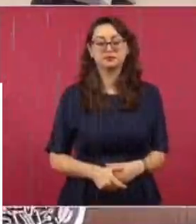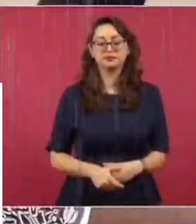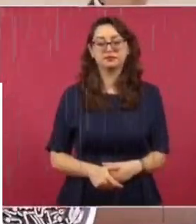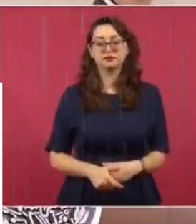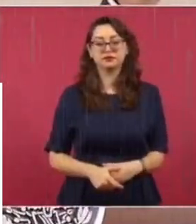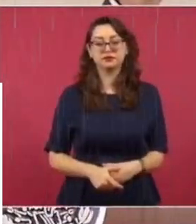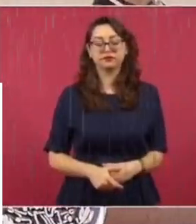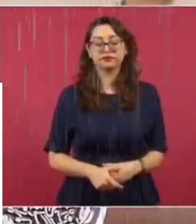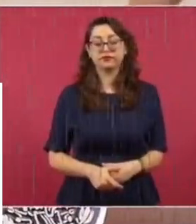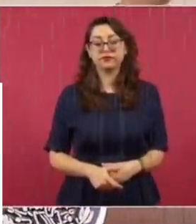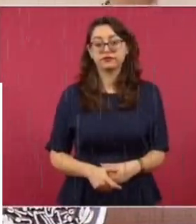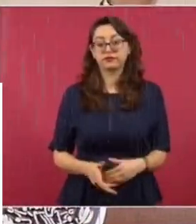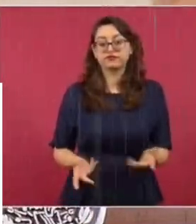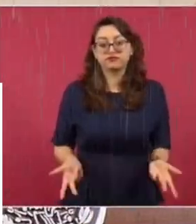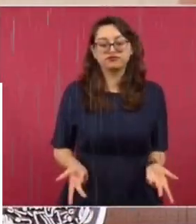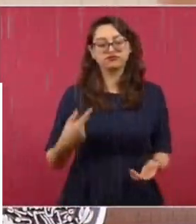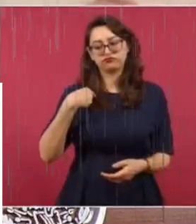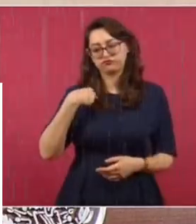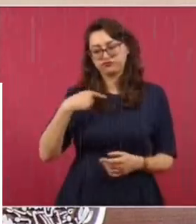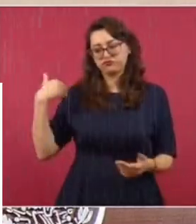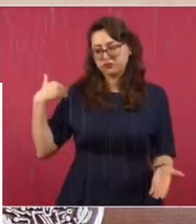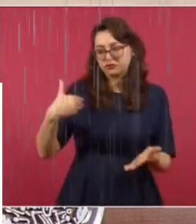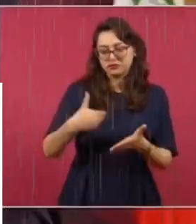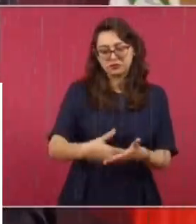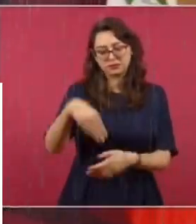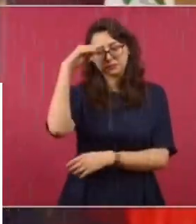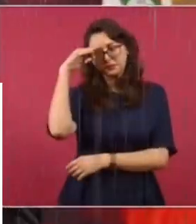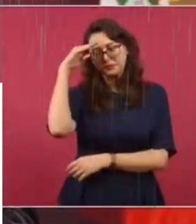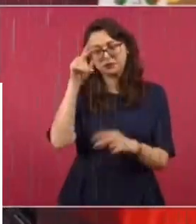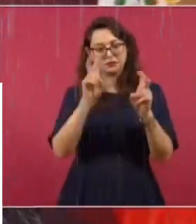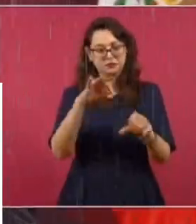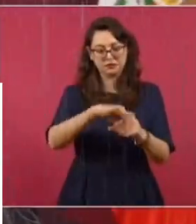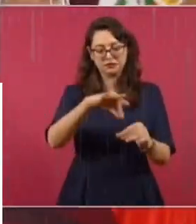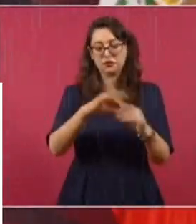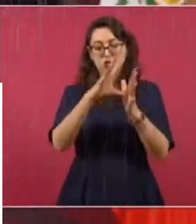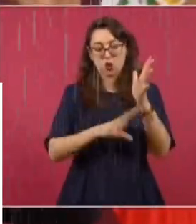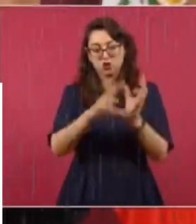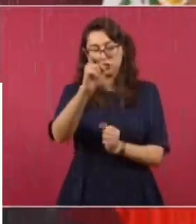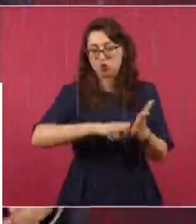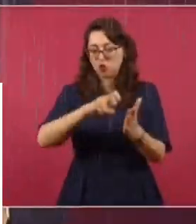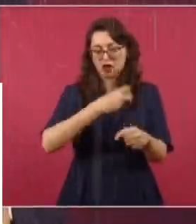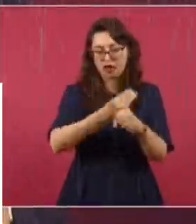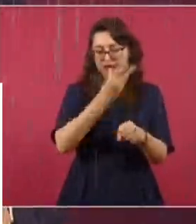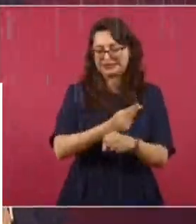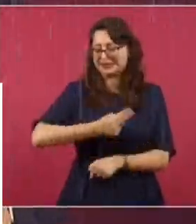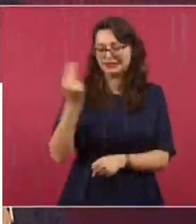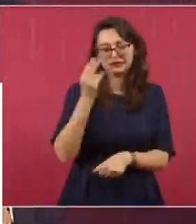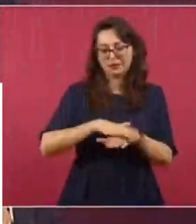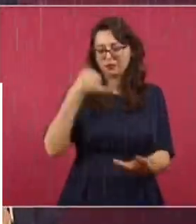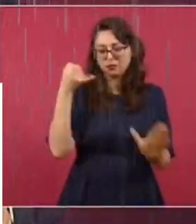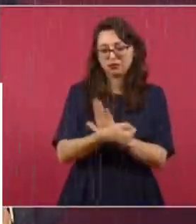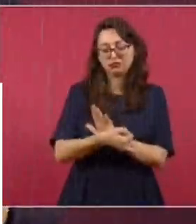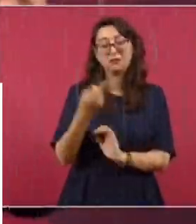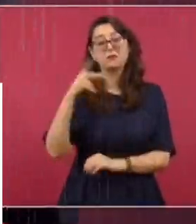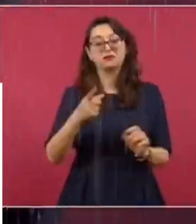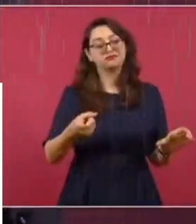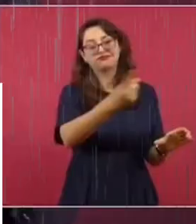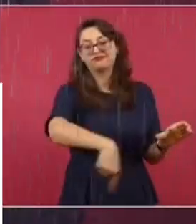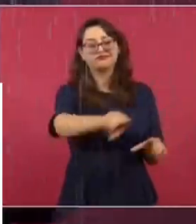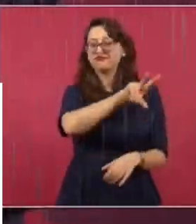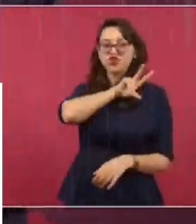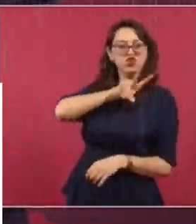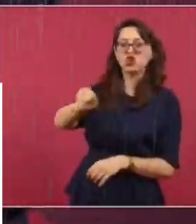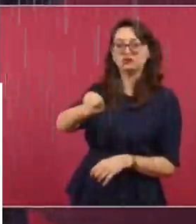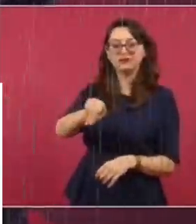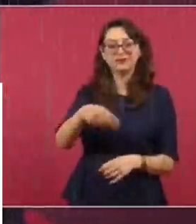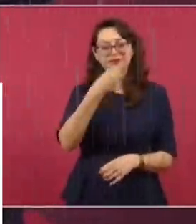no se pudo hacer la reforma constitucional en materia electoral porque se opuso el bloque conservador, optamos